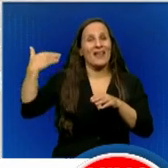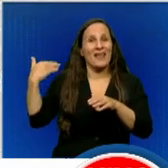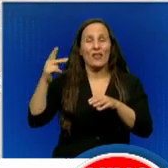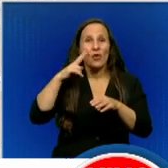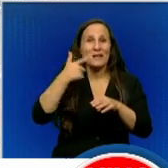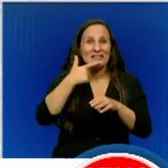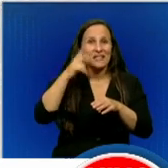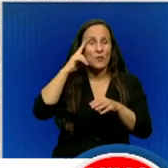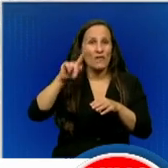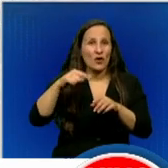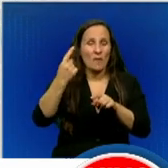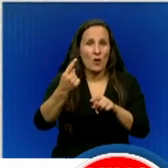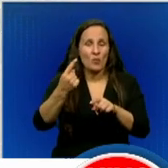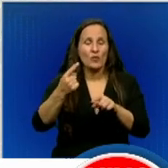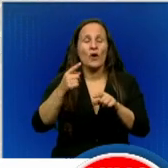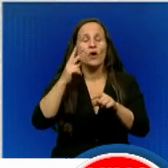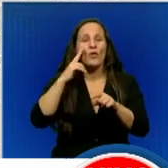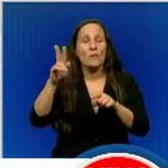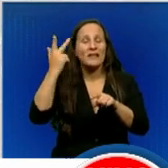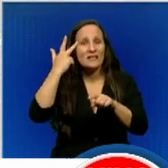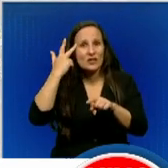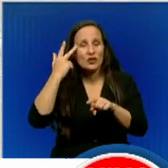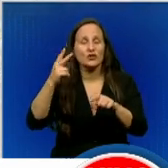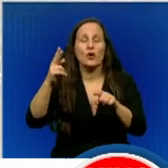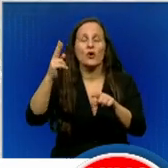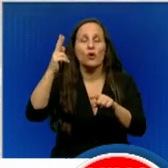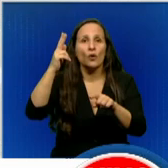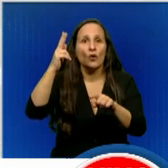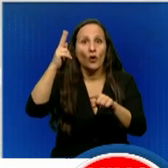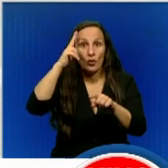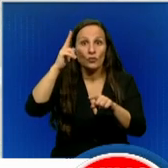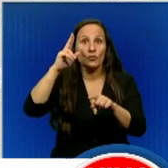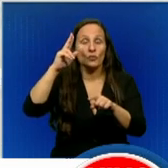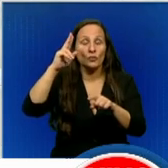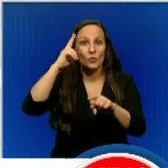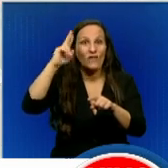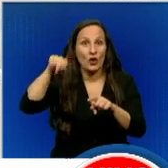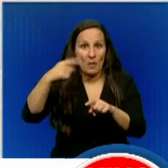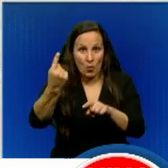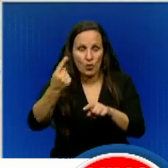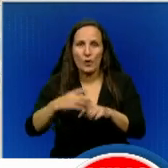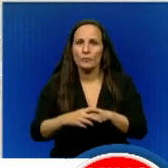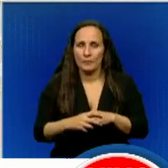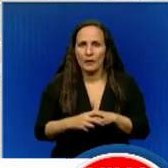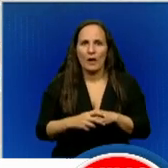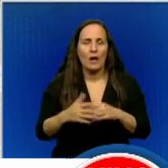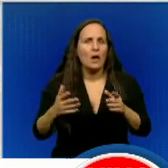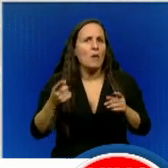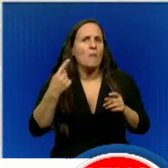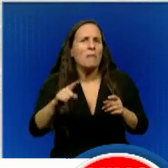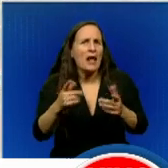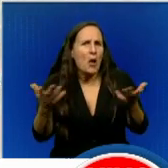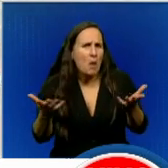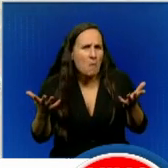2018 89 son datos objetivos pero aislados toda vez que no se prueba que el